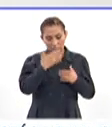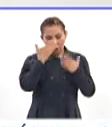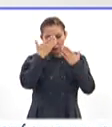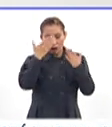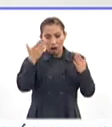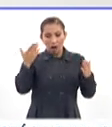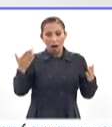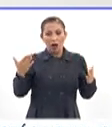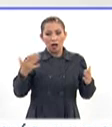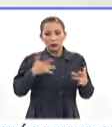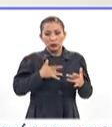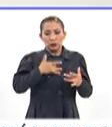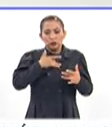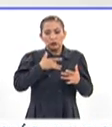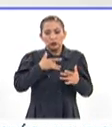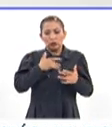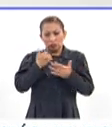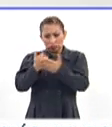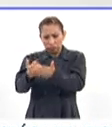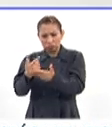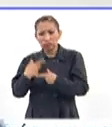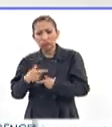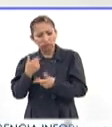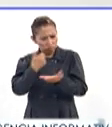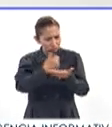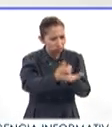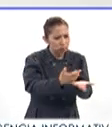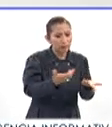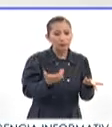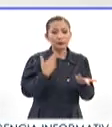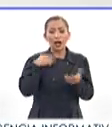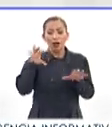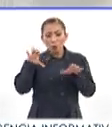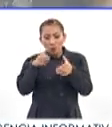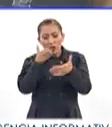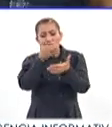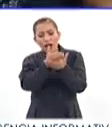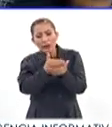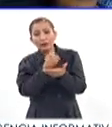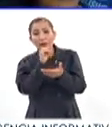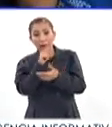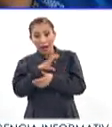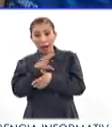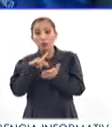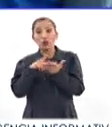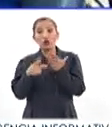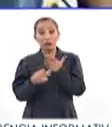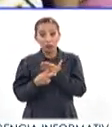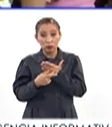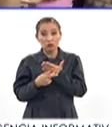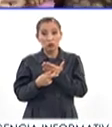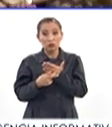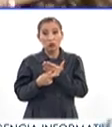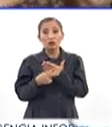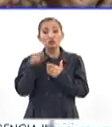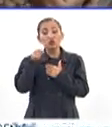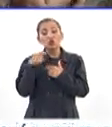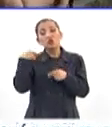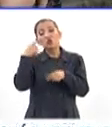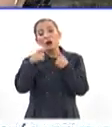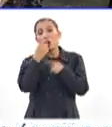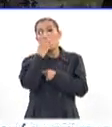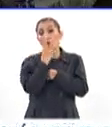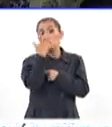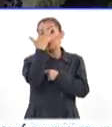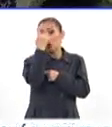sensibilidad hacia tenderle la mano a otro, a estar en la comunidad. Incluso tenemos proyectos donde tienes que ir